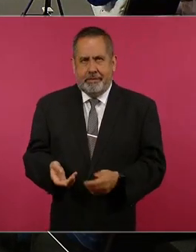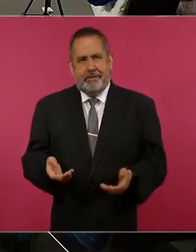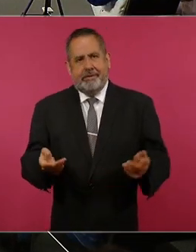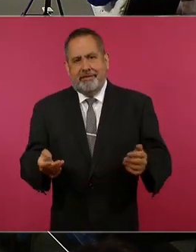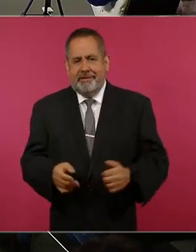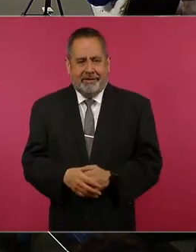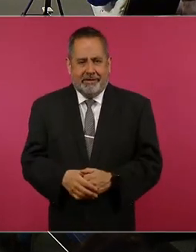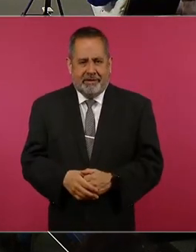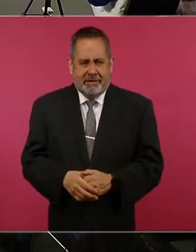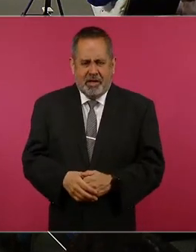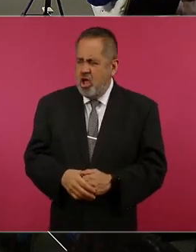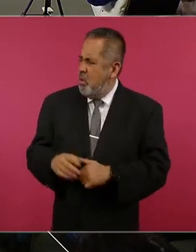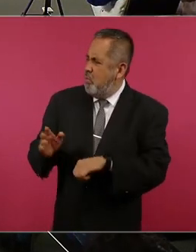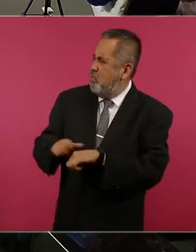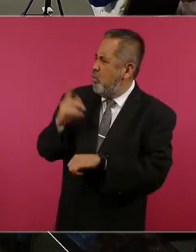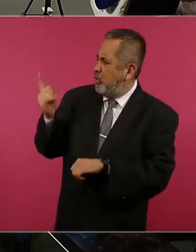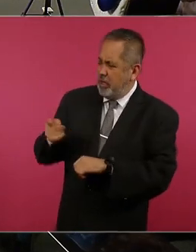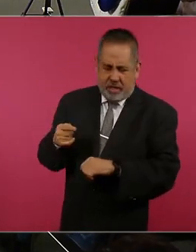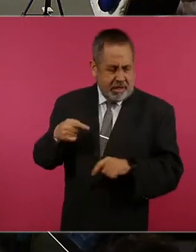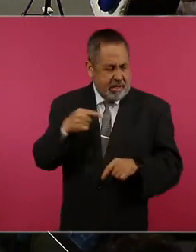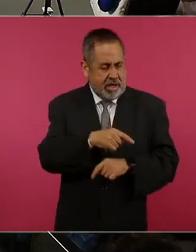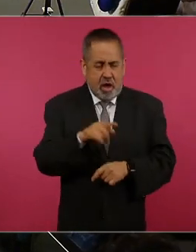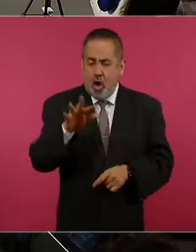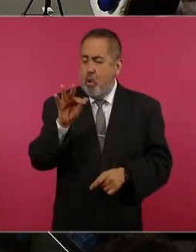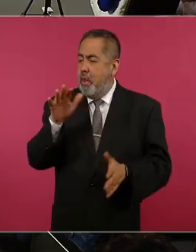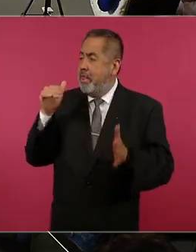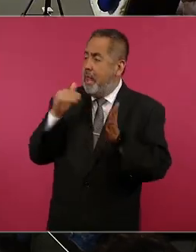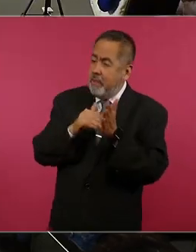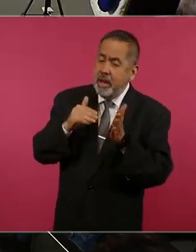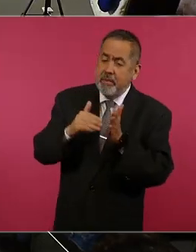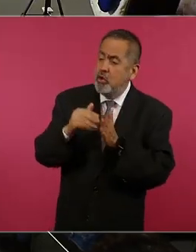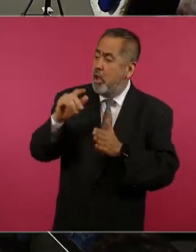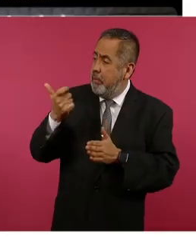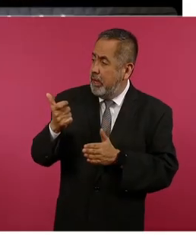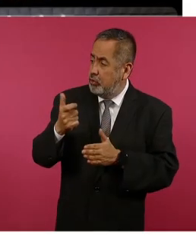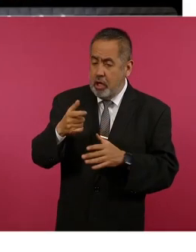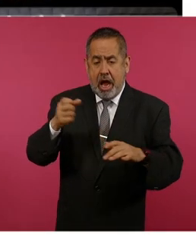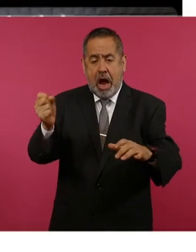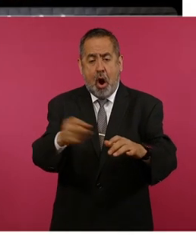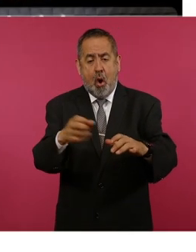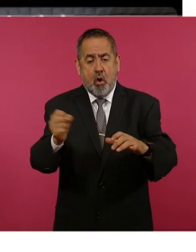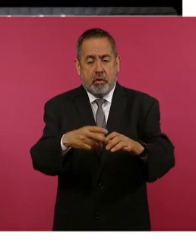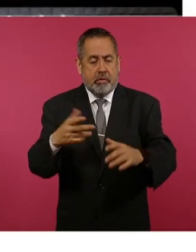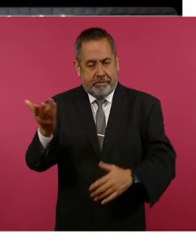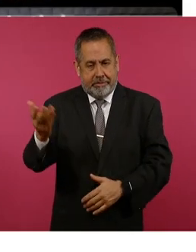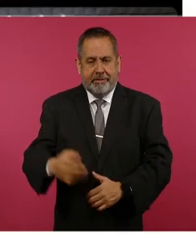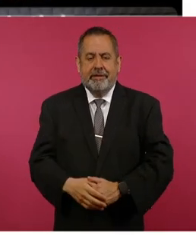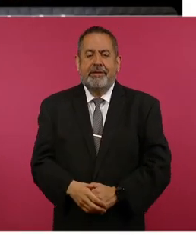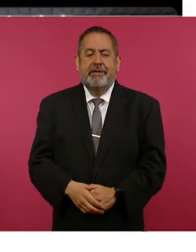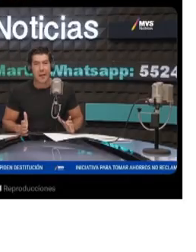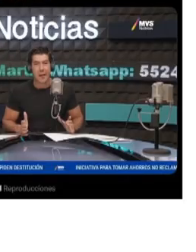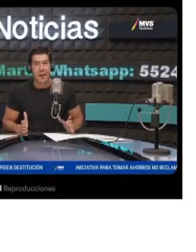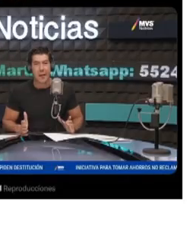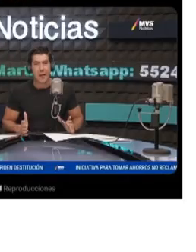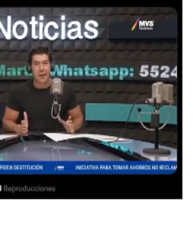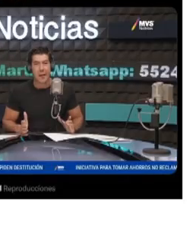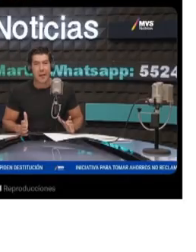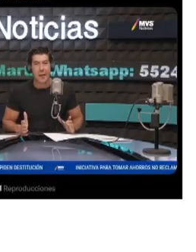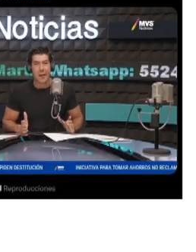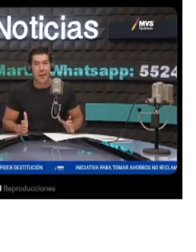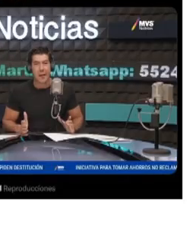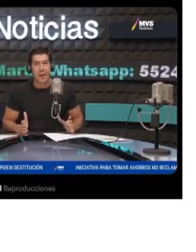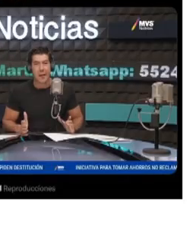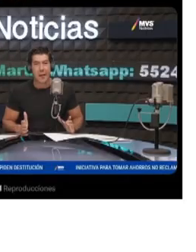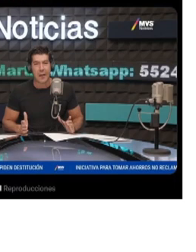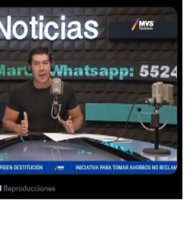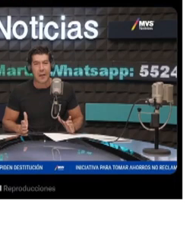¿Por qué van a disponer de 40 mil millones de pesos de ahorros de los trabajadores en cuentas de ahorros